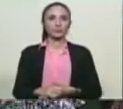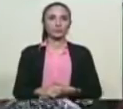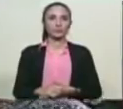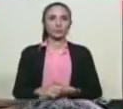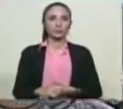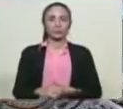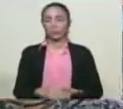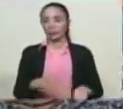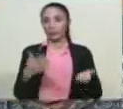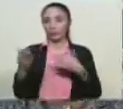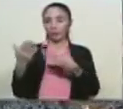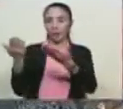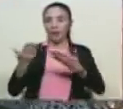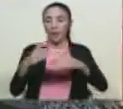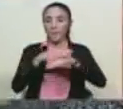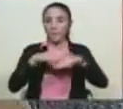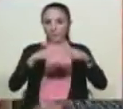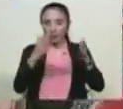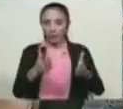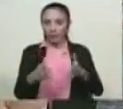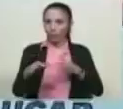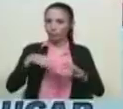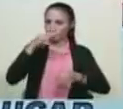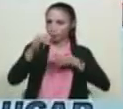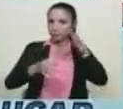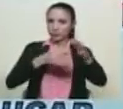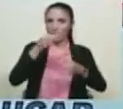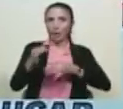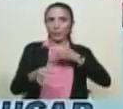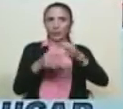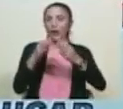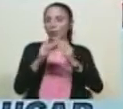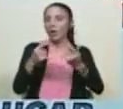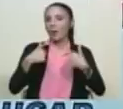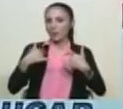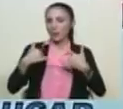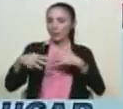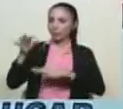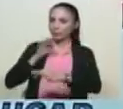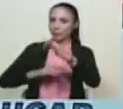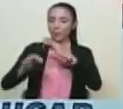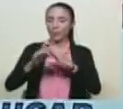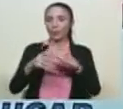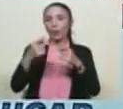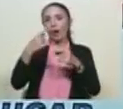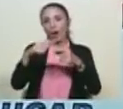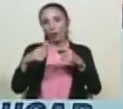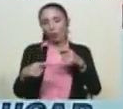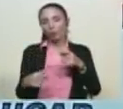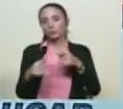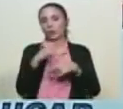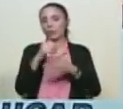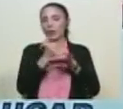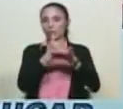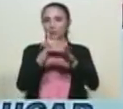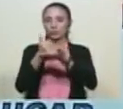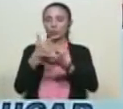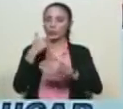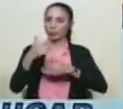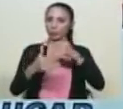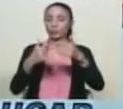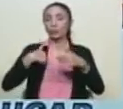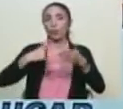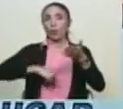Ya el ministro ha declarado y explicado los beneficios en cada módulo. Y yo voy a proceder